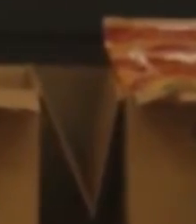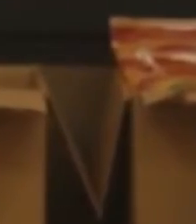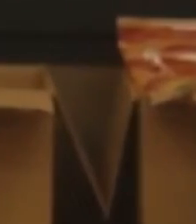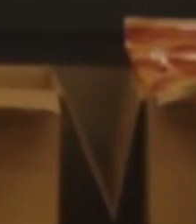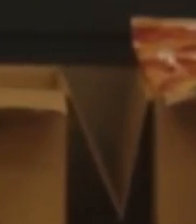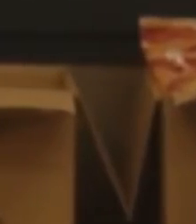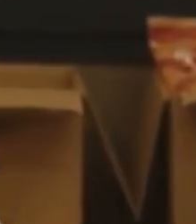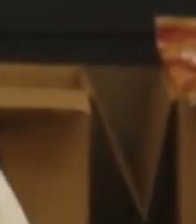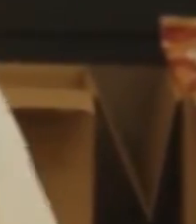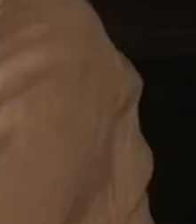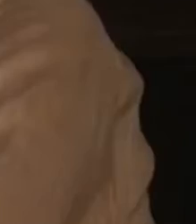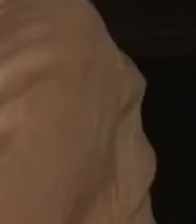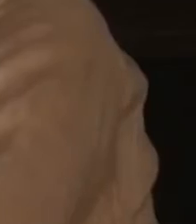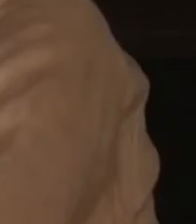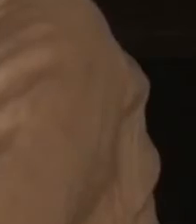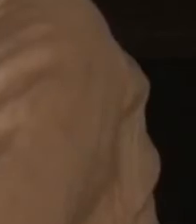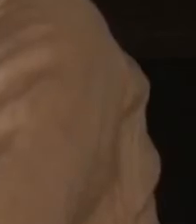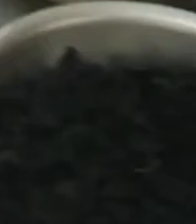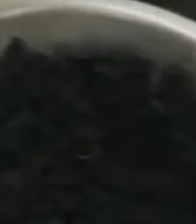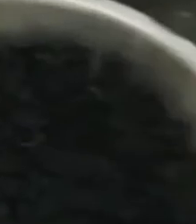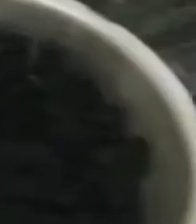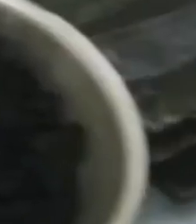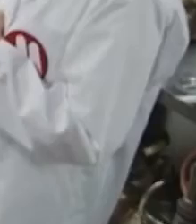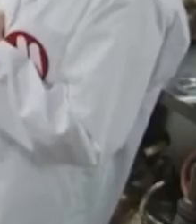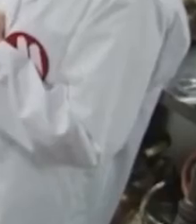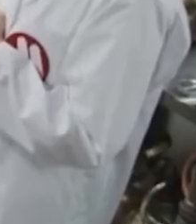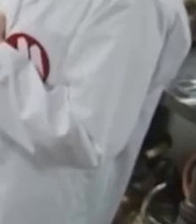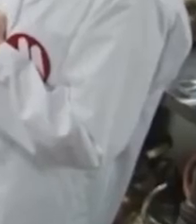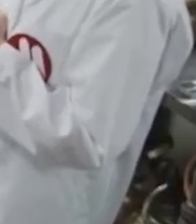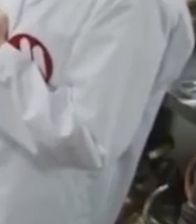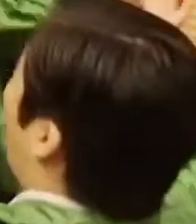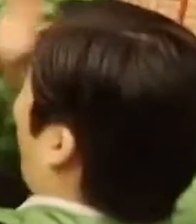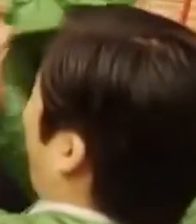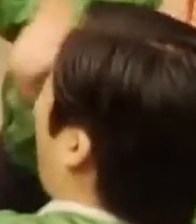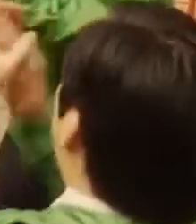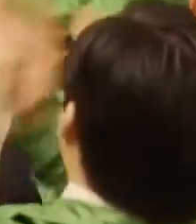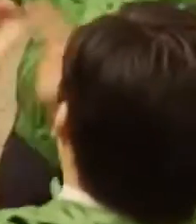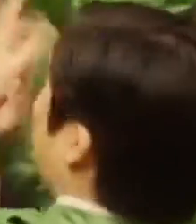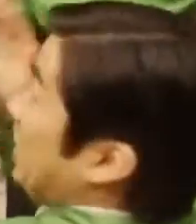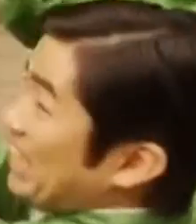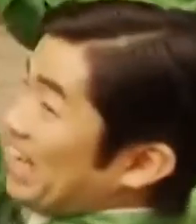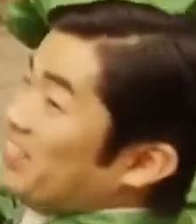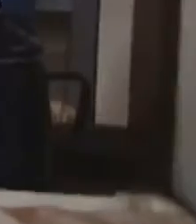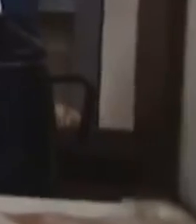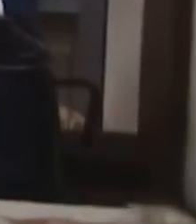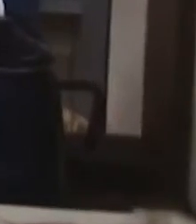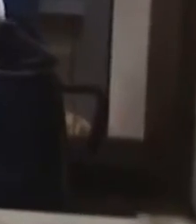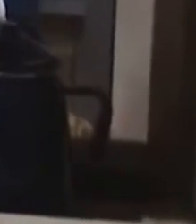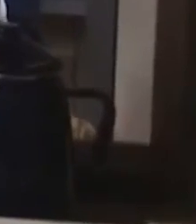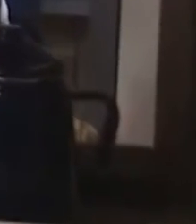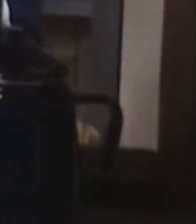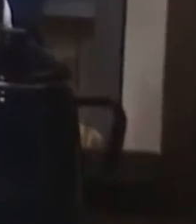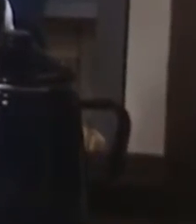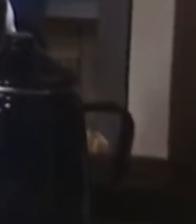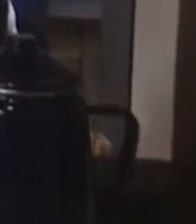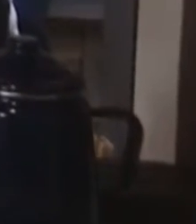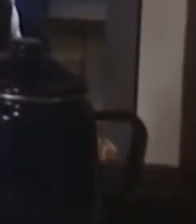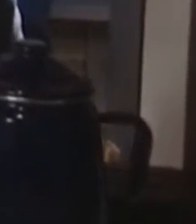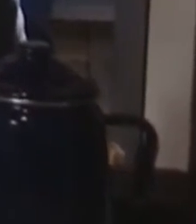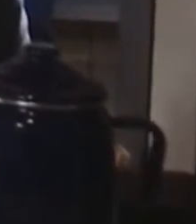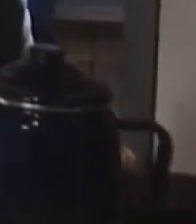como eso? El negocio de Manpei pasa por un ciclo de éxitos y fracasos. Quiero probar otros tipos de